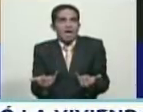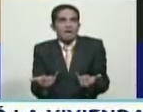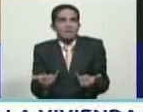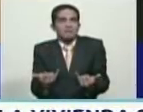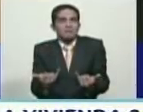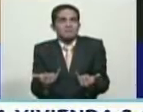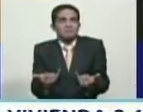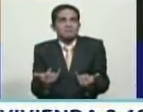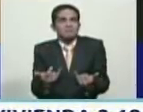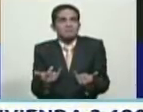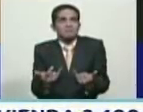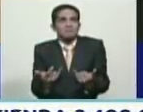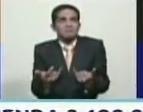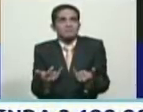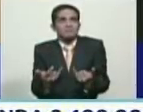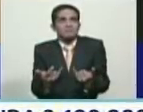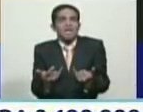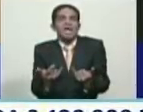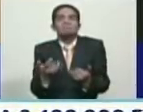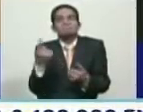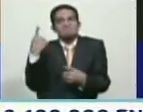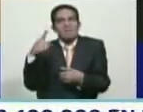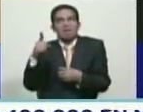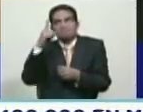hubiesen ocurrido